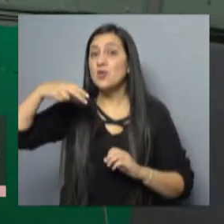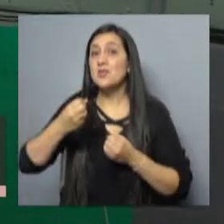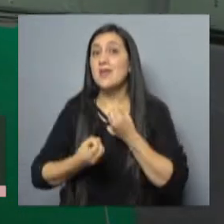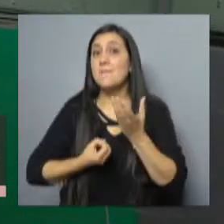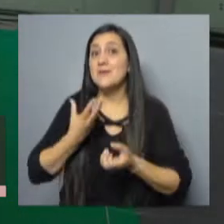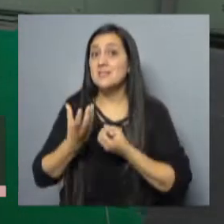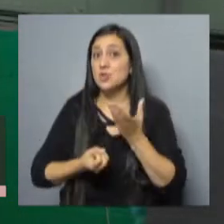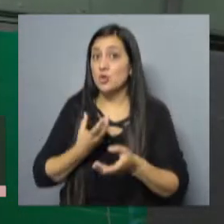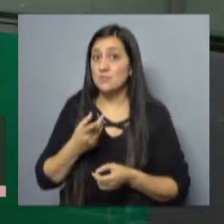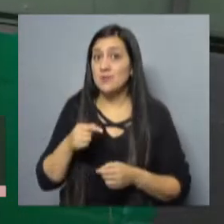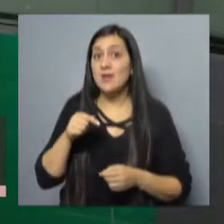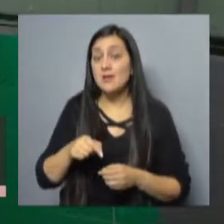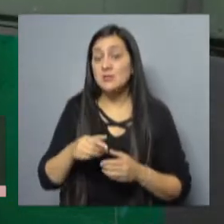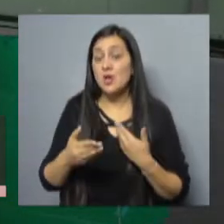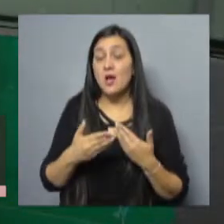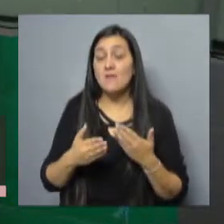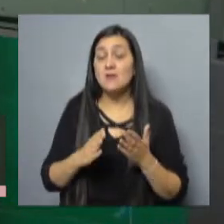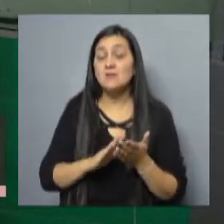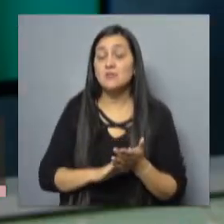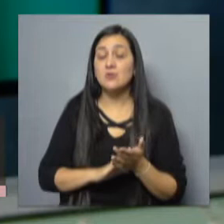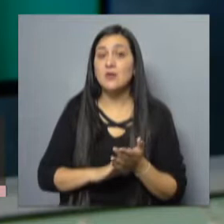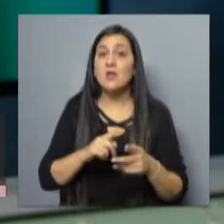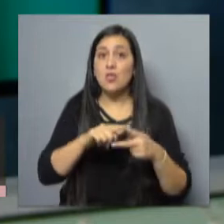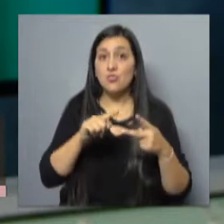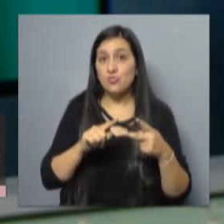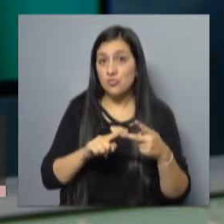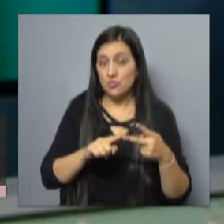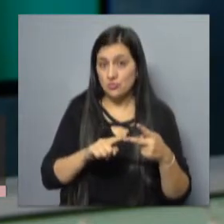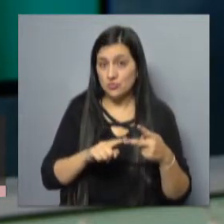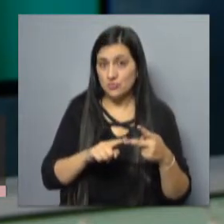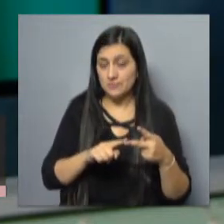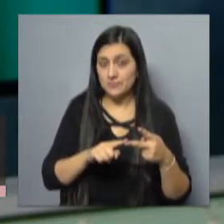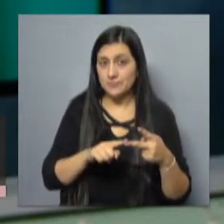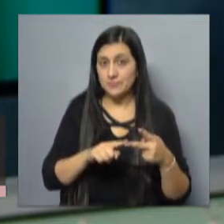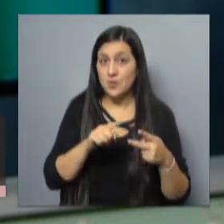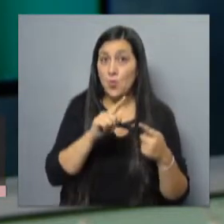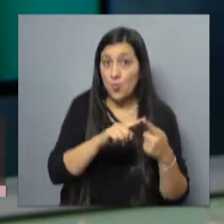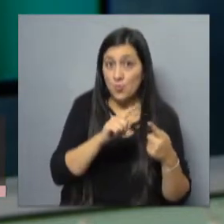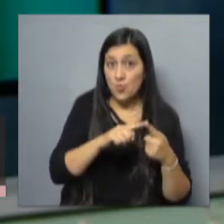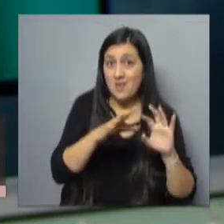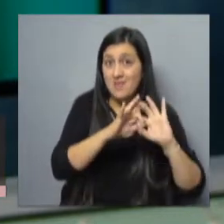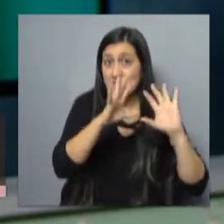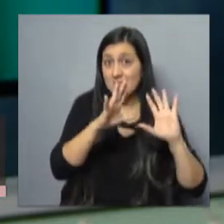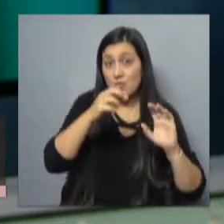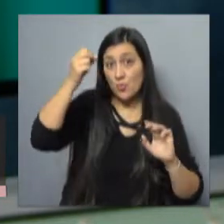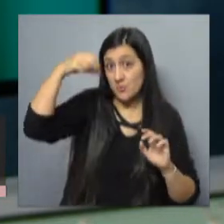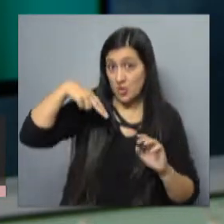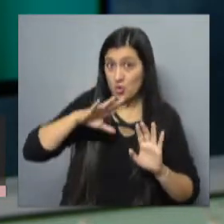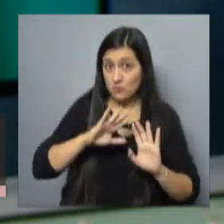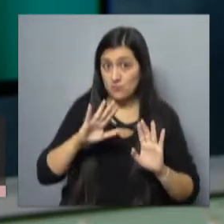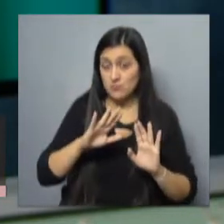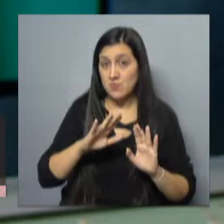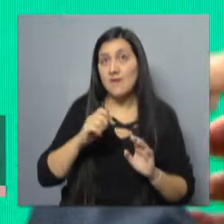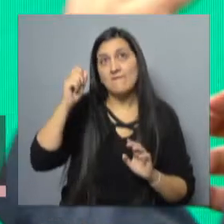está referido básicamente a los campos diríamos los y uno el de lario alta de opinión propiamente dicha en